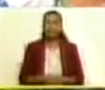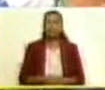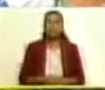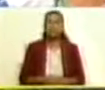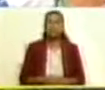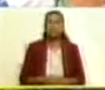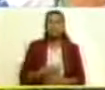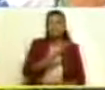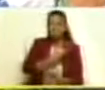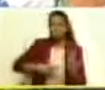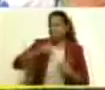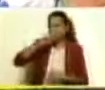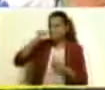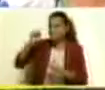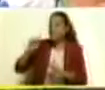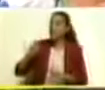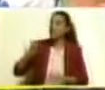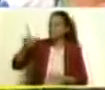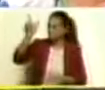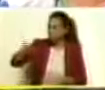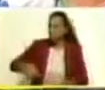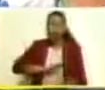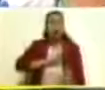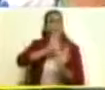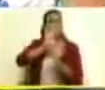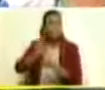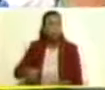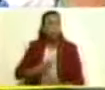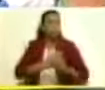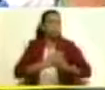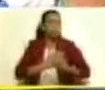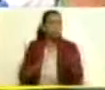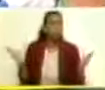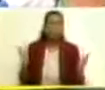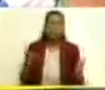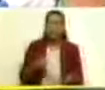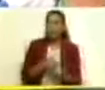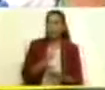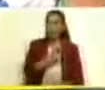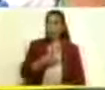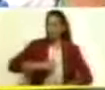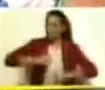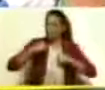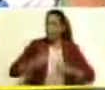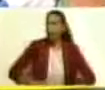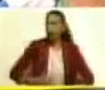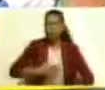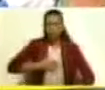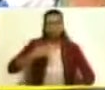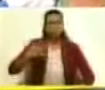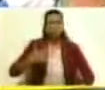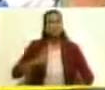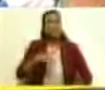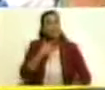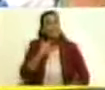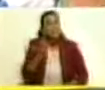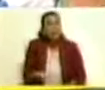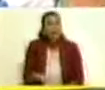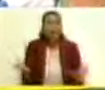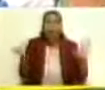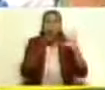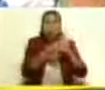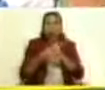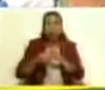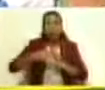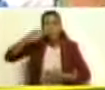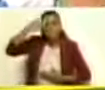Mi comandante en jefe, cuente usted con la voluntad inquebrantable de los venezolanos que vienen junto a su